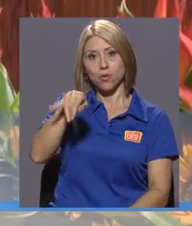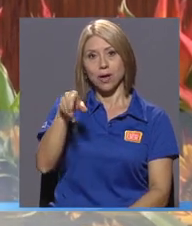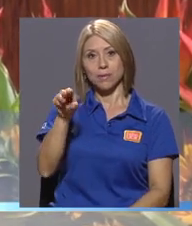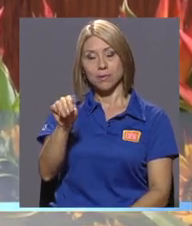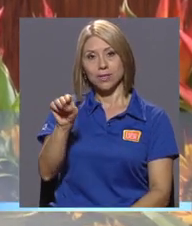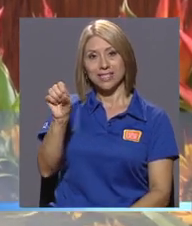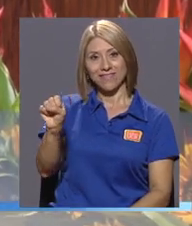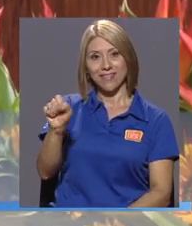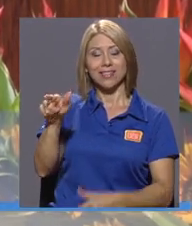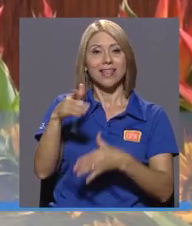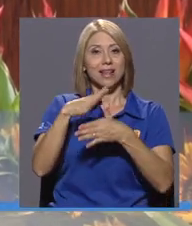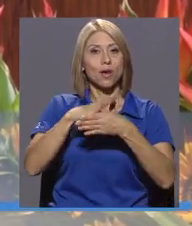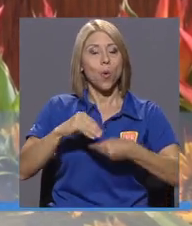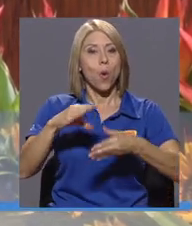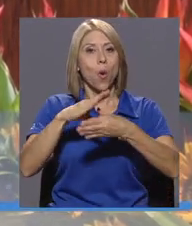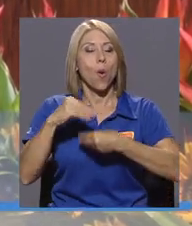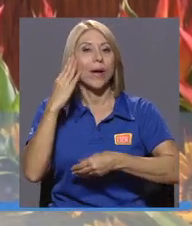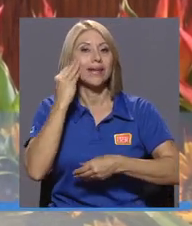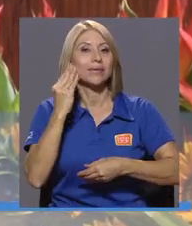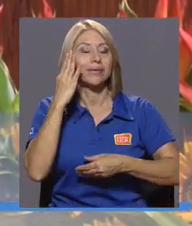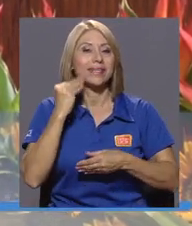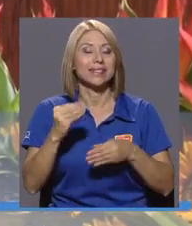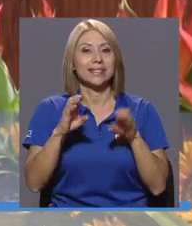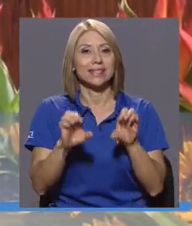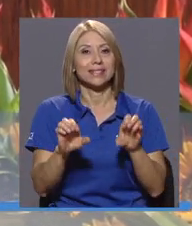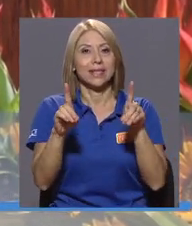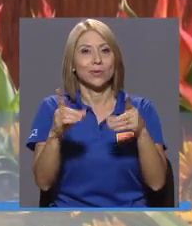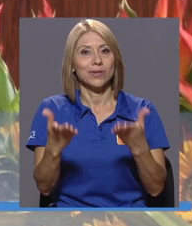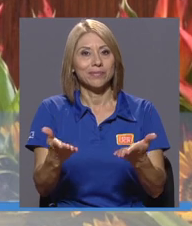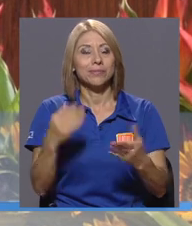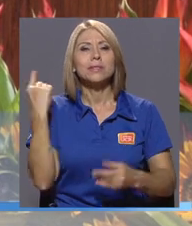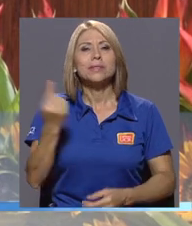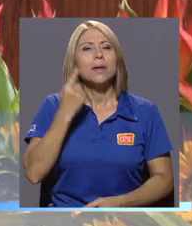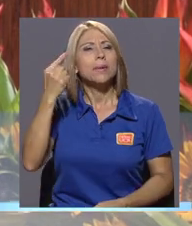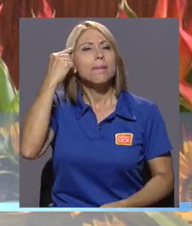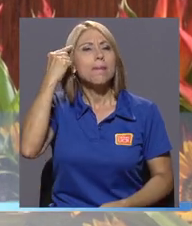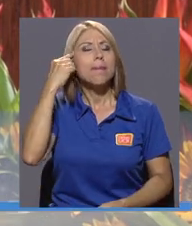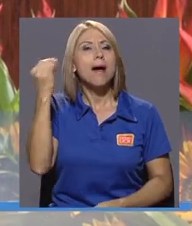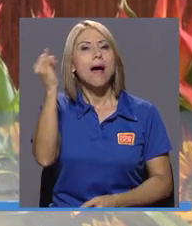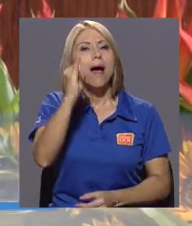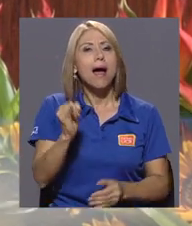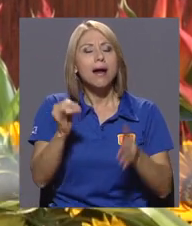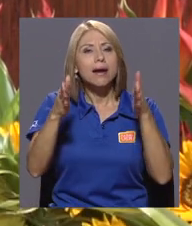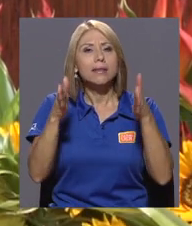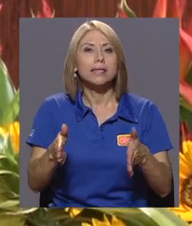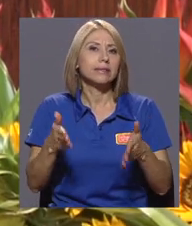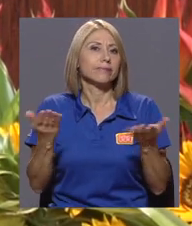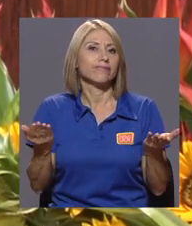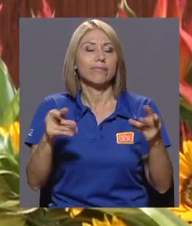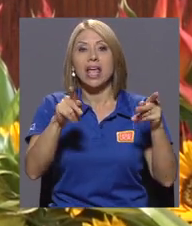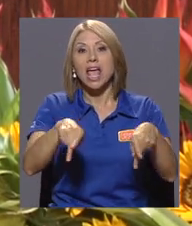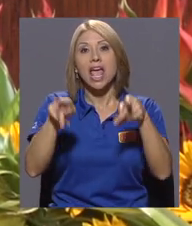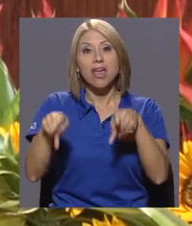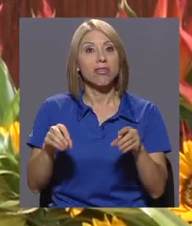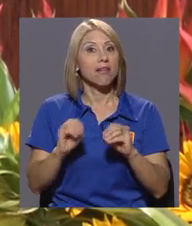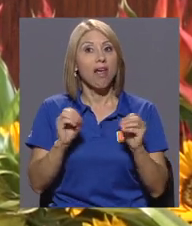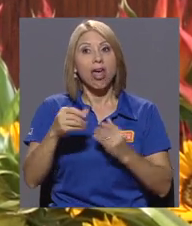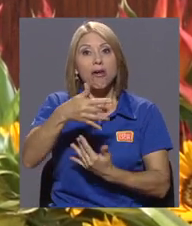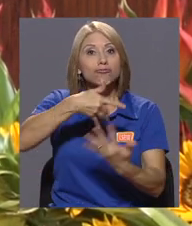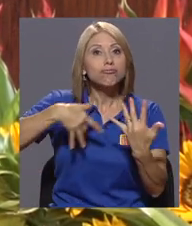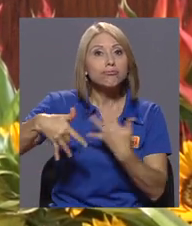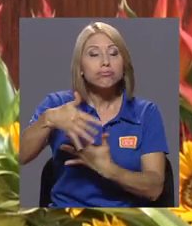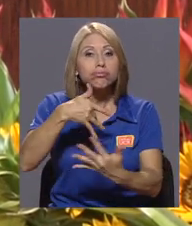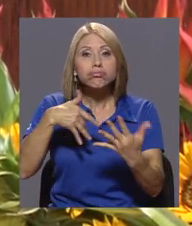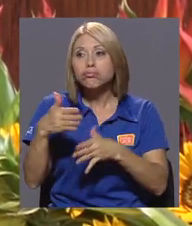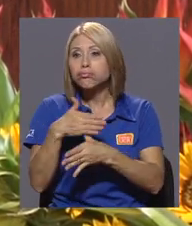sus experiencias en el ámbito académico siempre pensamos que los artistas pues son gente que no se relaciona con el público que